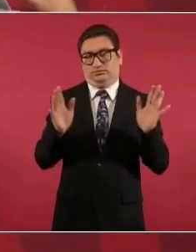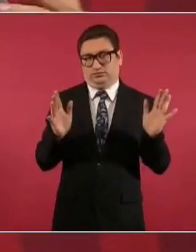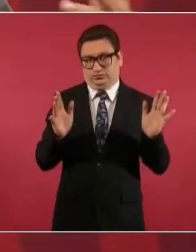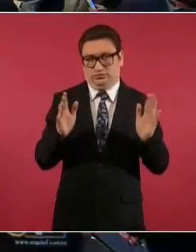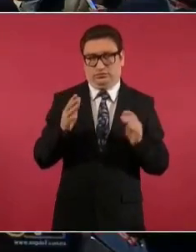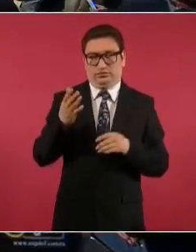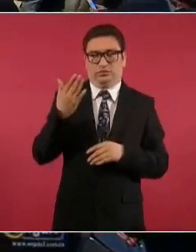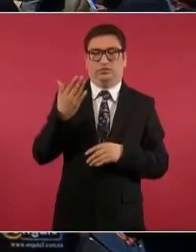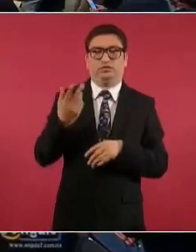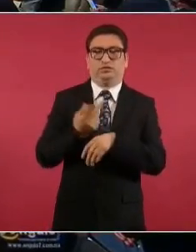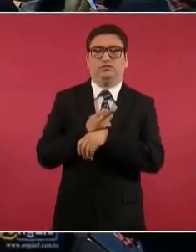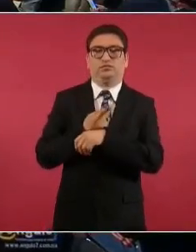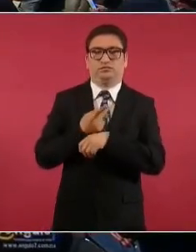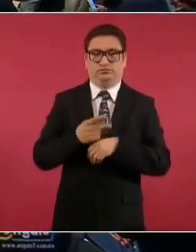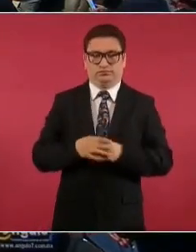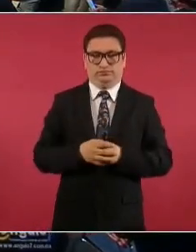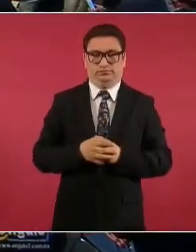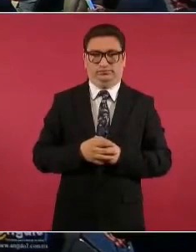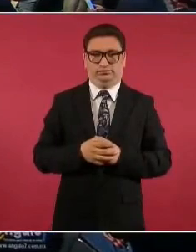que se hizo